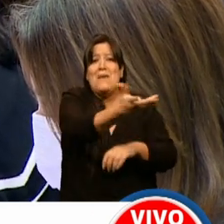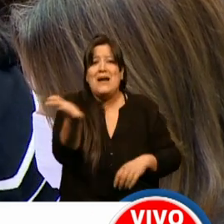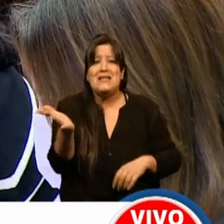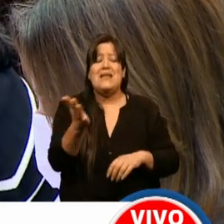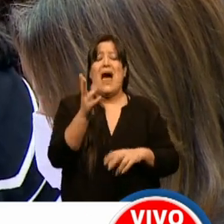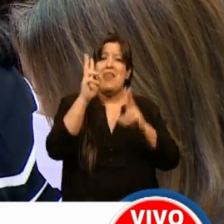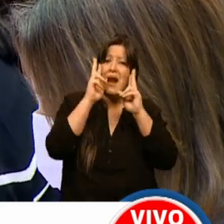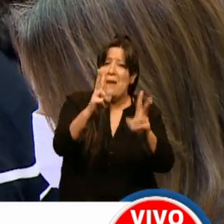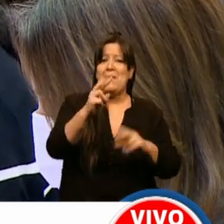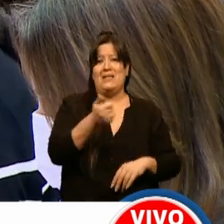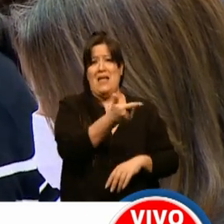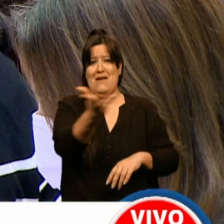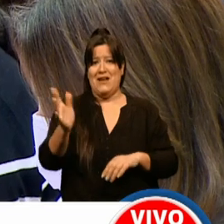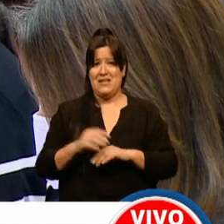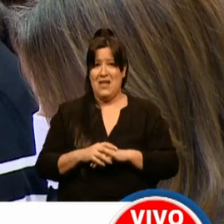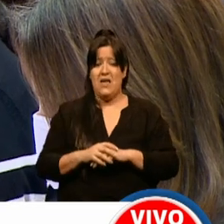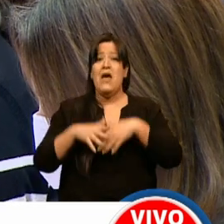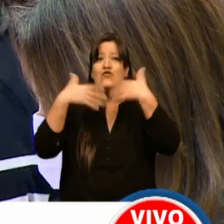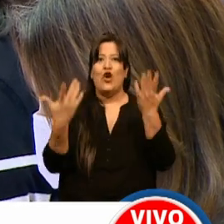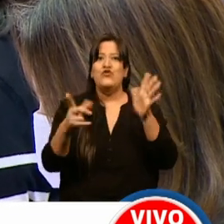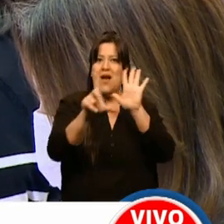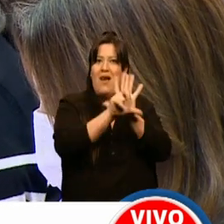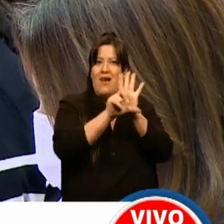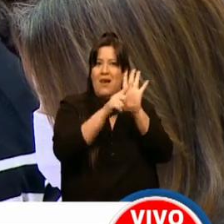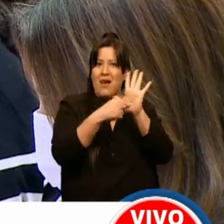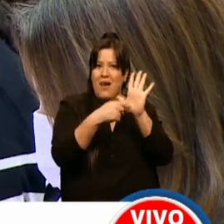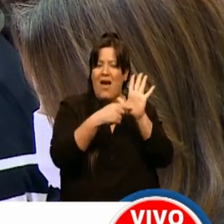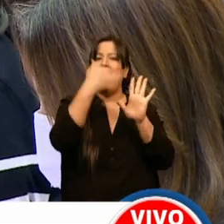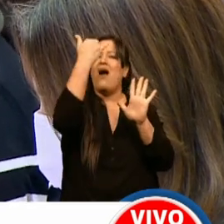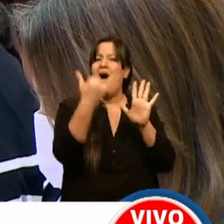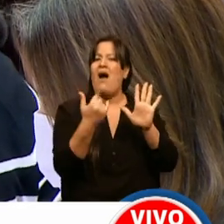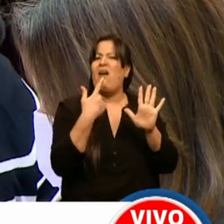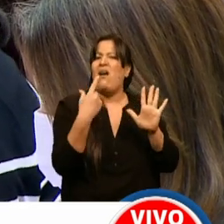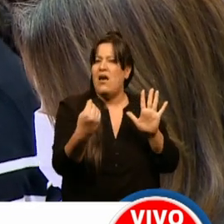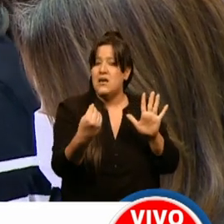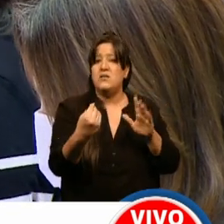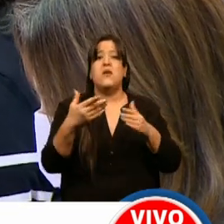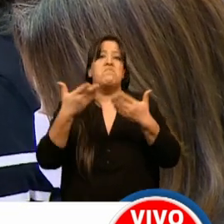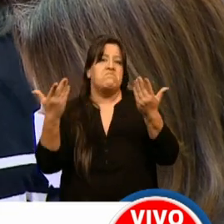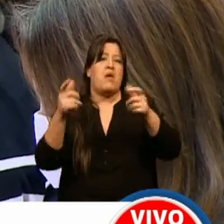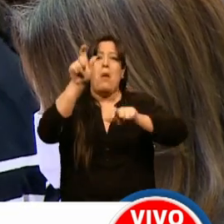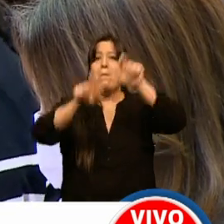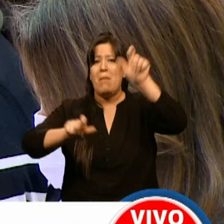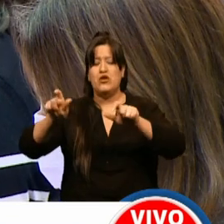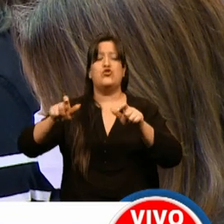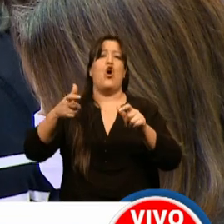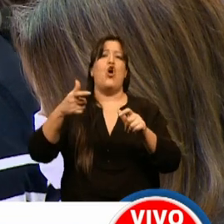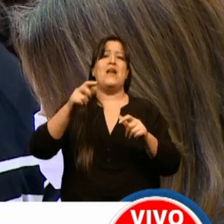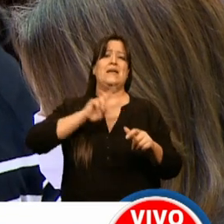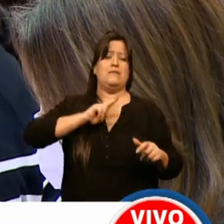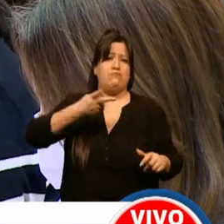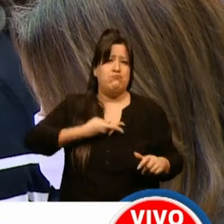entonces esta ley que contempla que aquellas personas transgénero